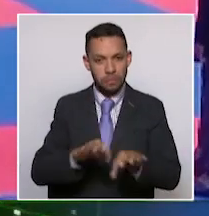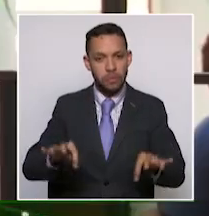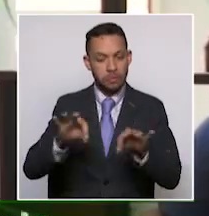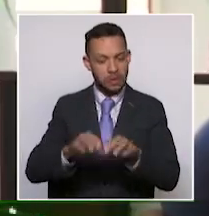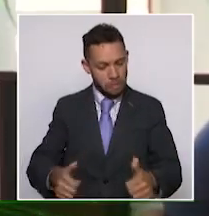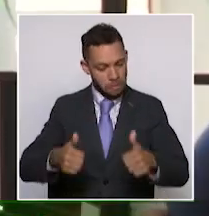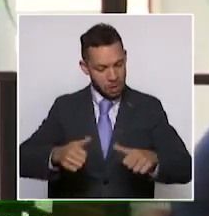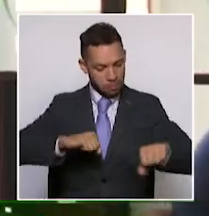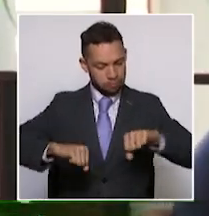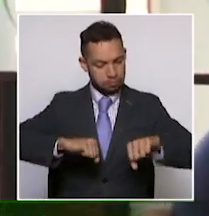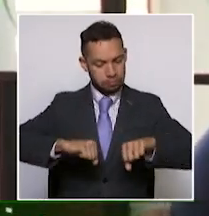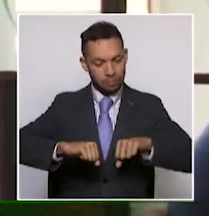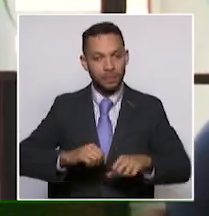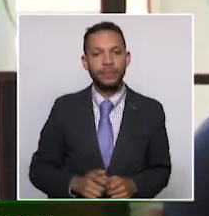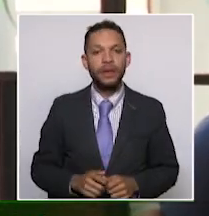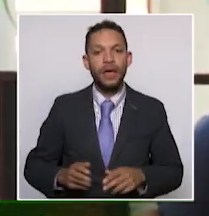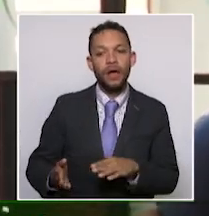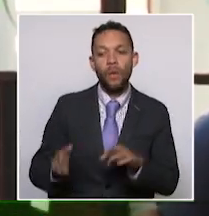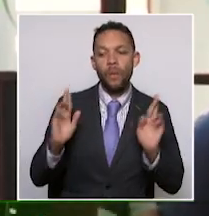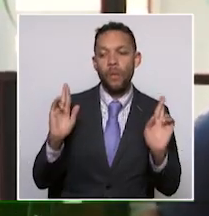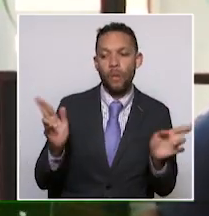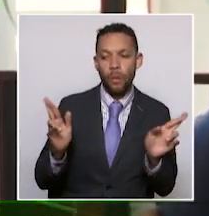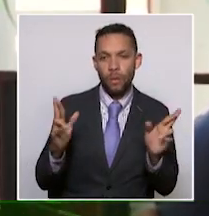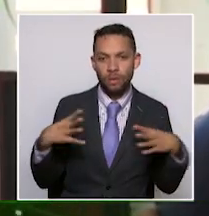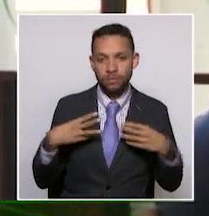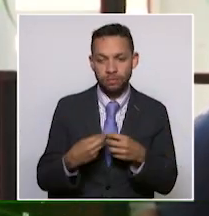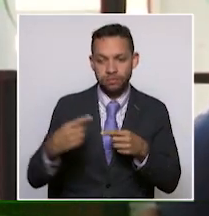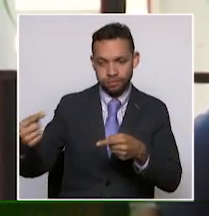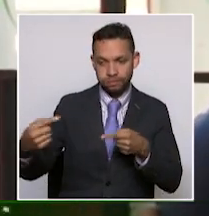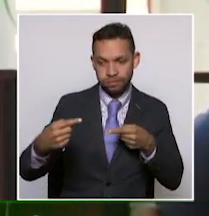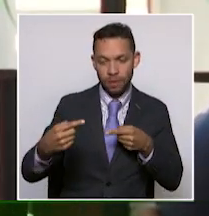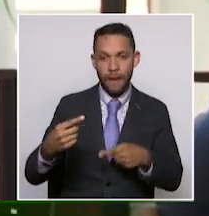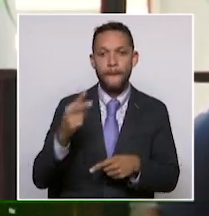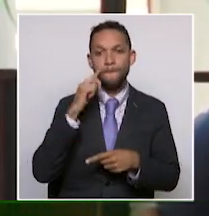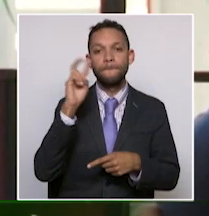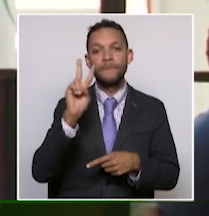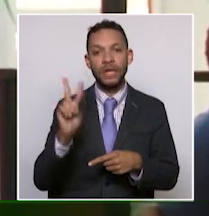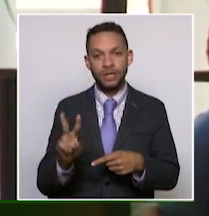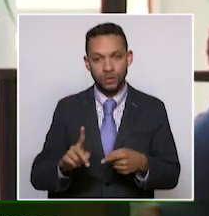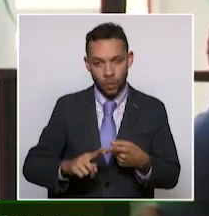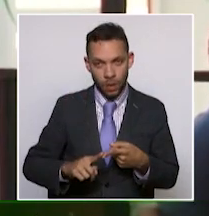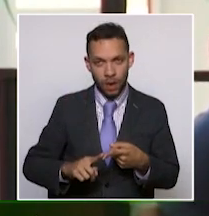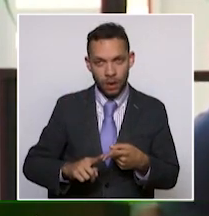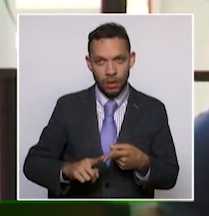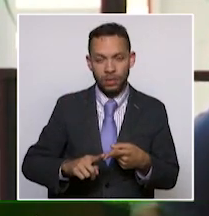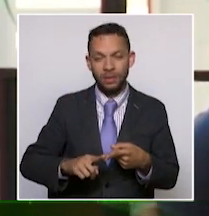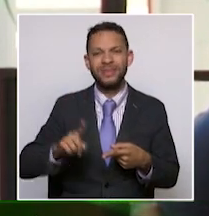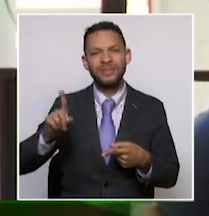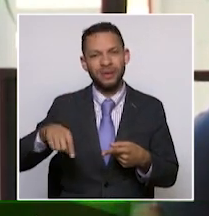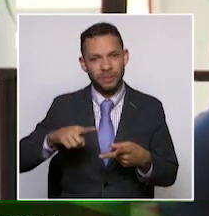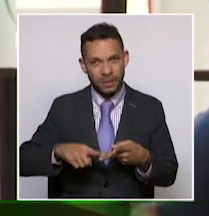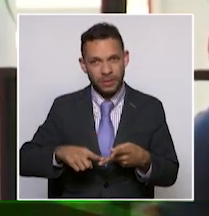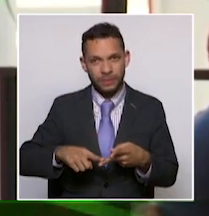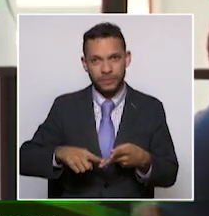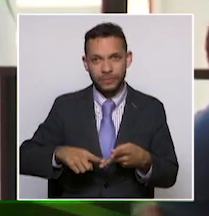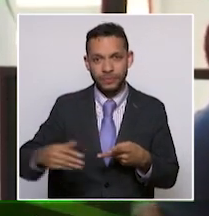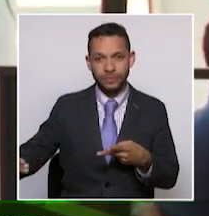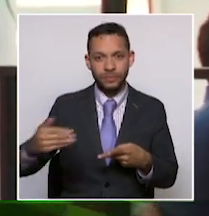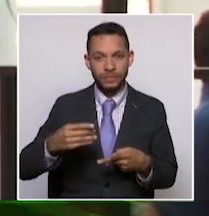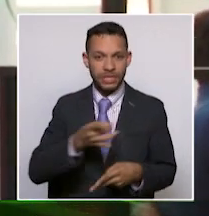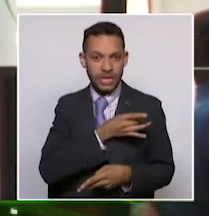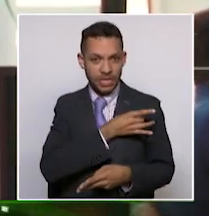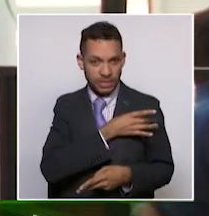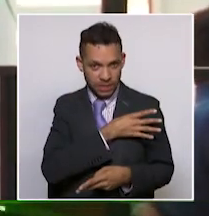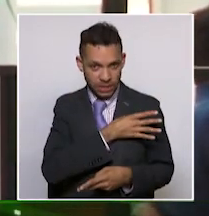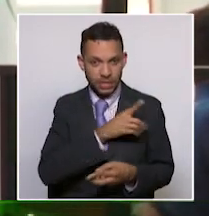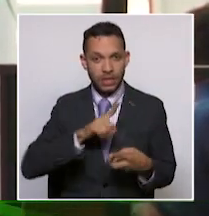física. Espero rivales de Venezuela fuertes, el de Chile también va a